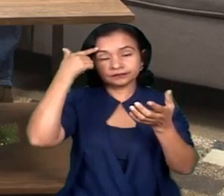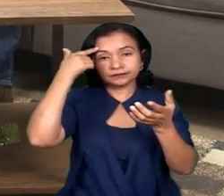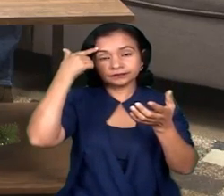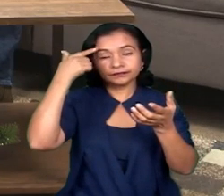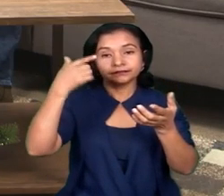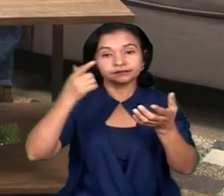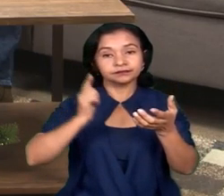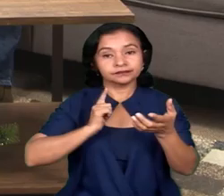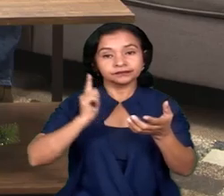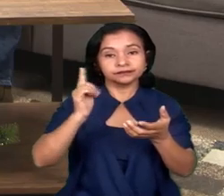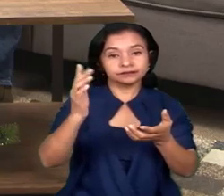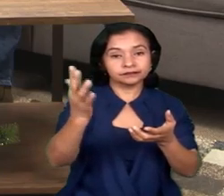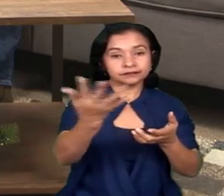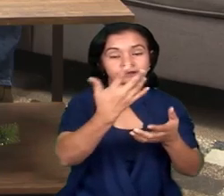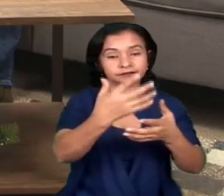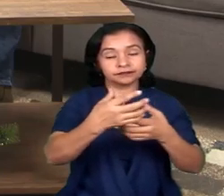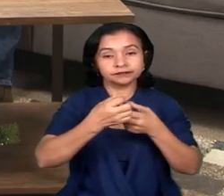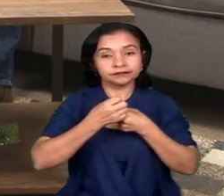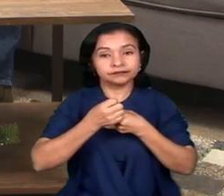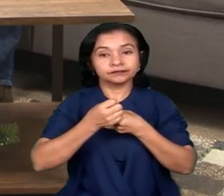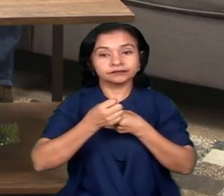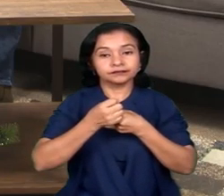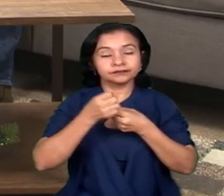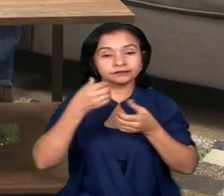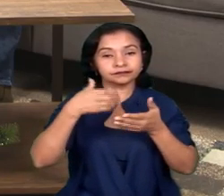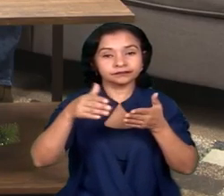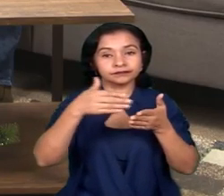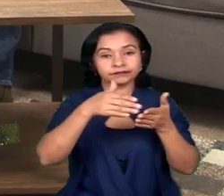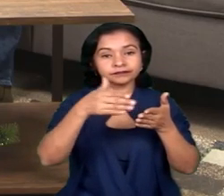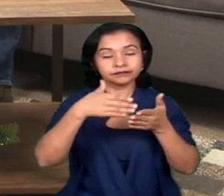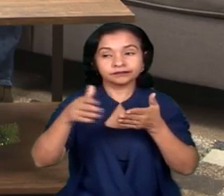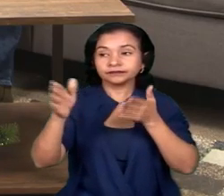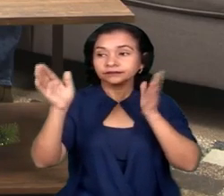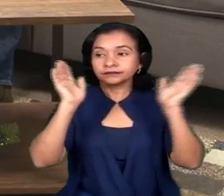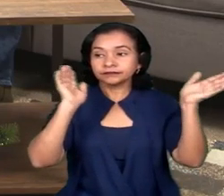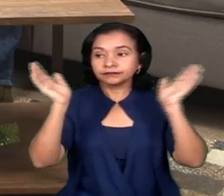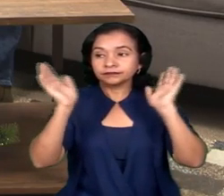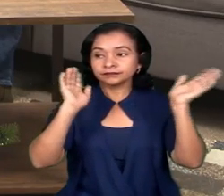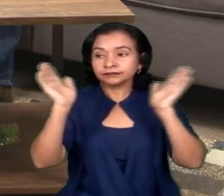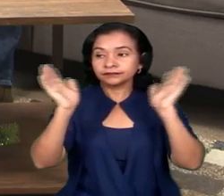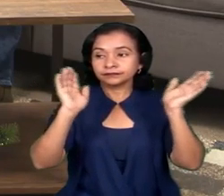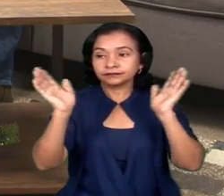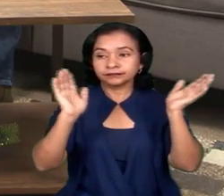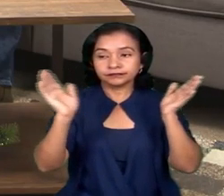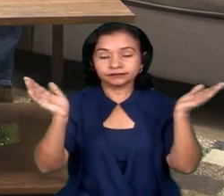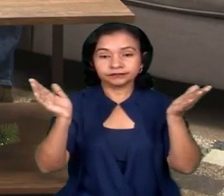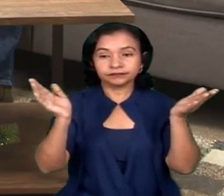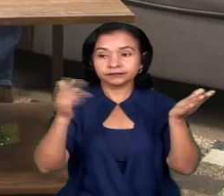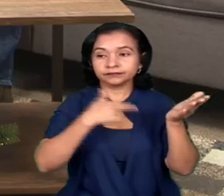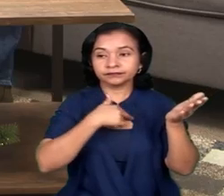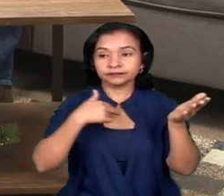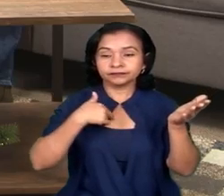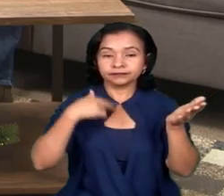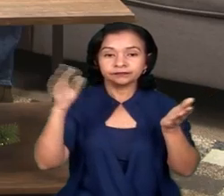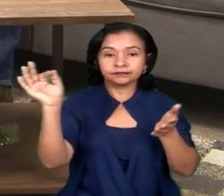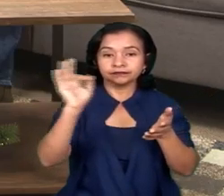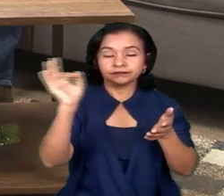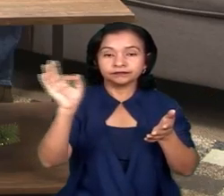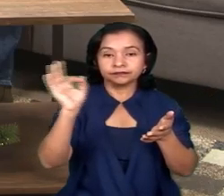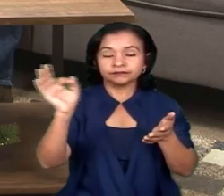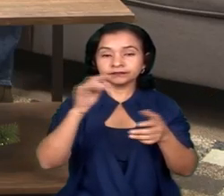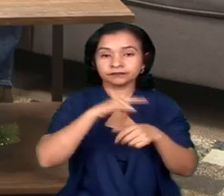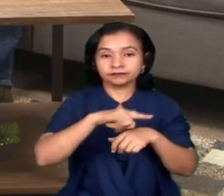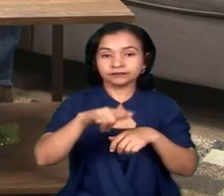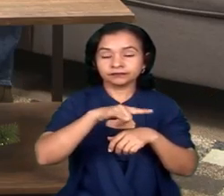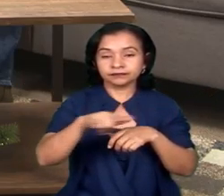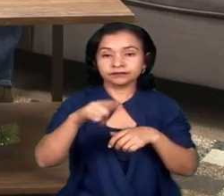adueñe de todo esto y que pueda darle, facilitar al comercio de los mercados, tratar de alguna manera de buscar